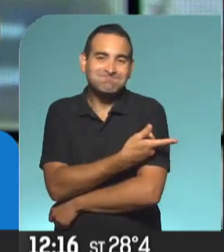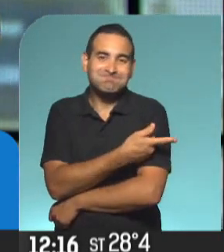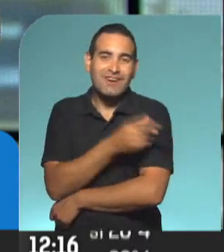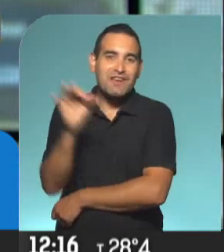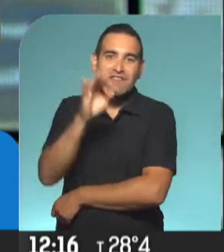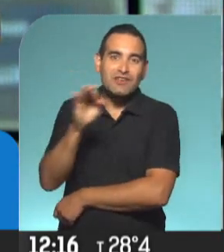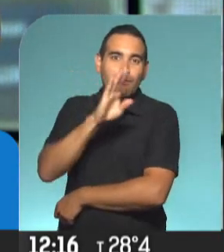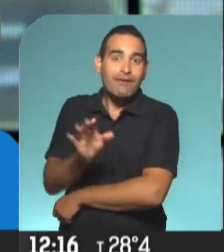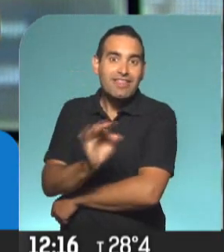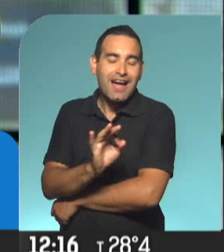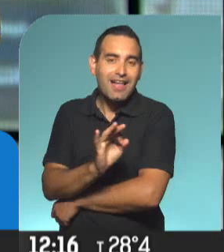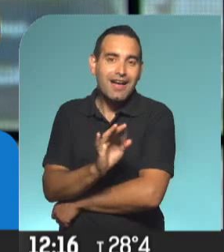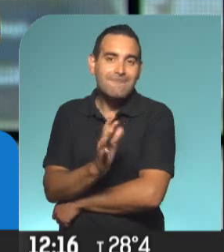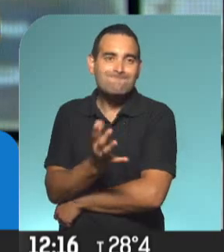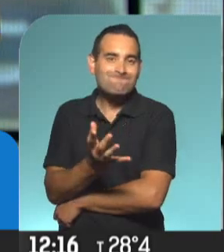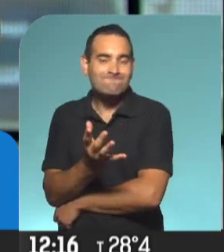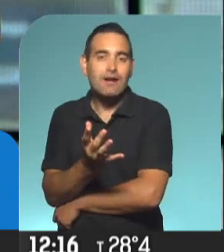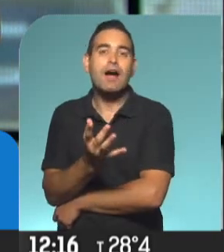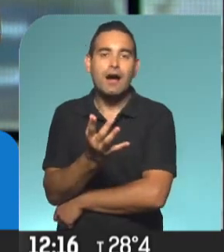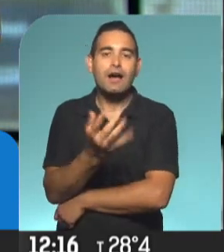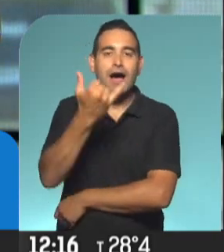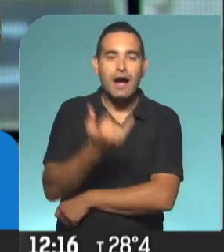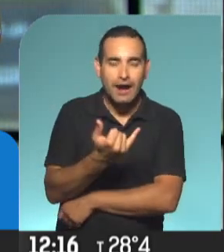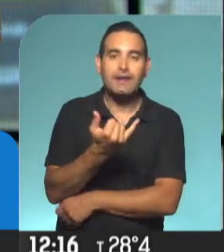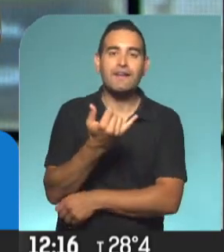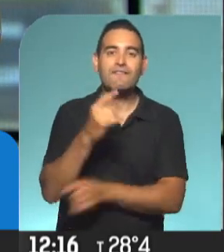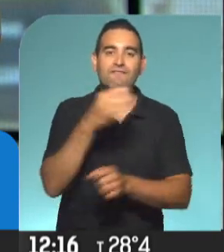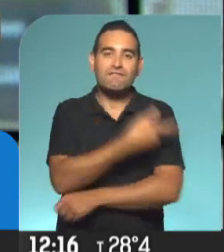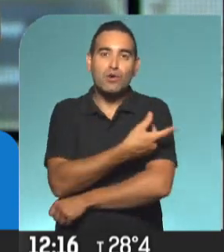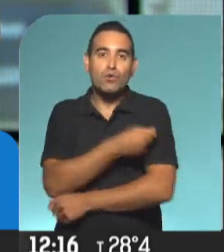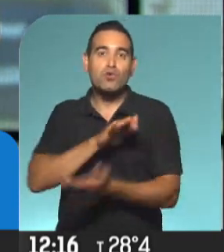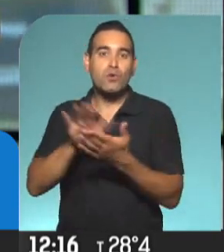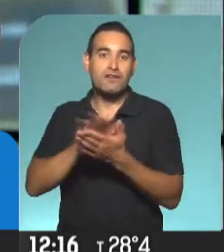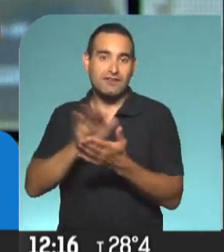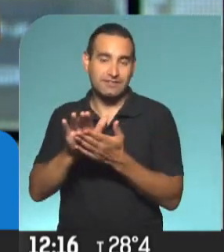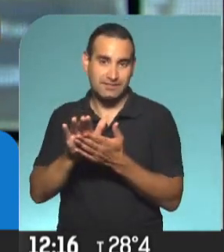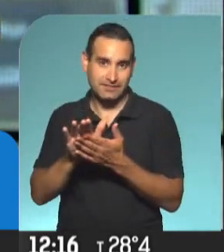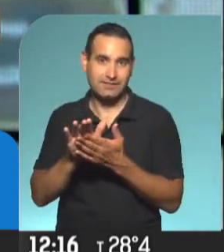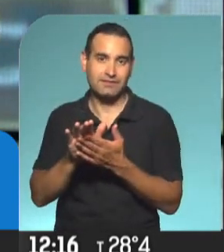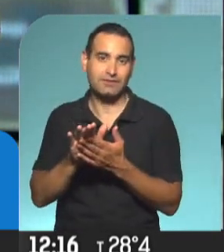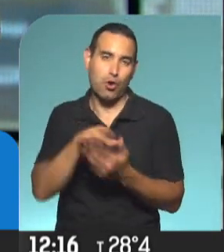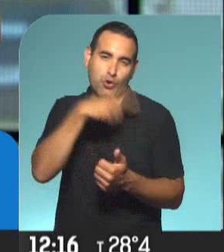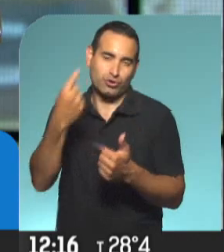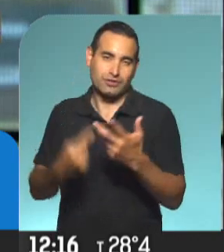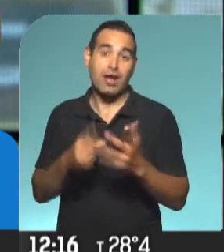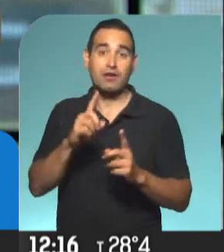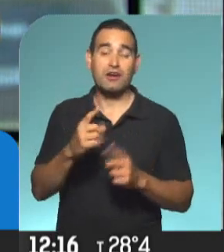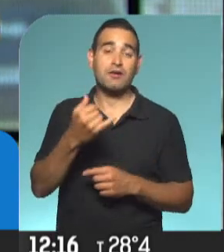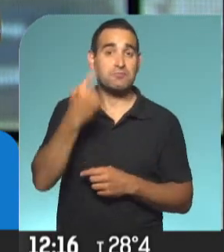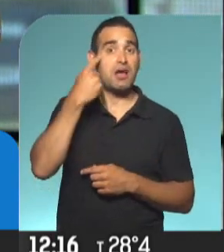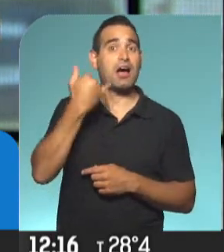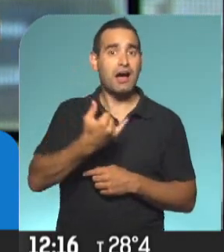suficientemente efectivas, las nuevas plataformas de vacunas, que muchos, digamos, se enteraron que